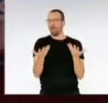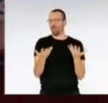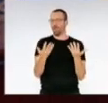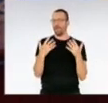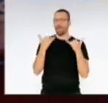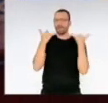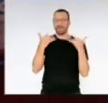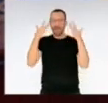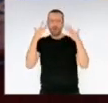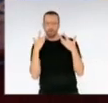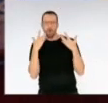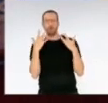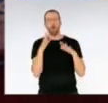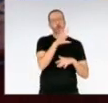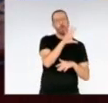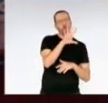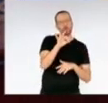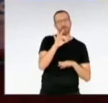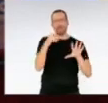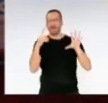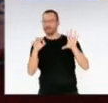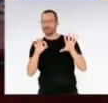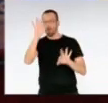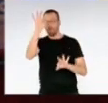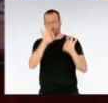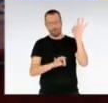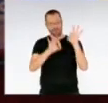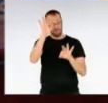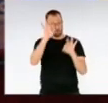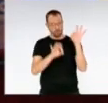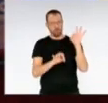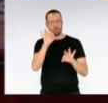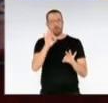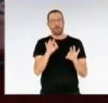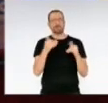100%. Estamos entre el 50 y el 60% de introducción de renovables